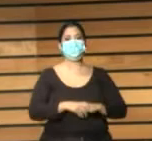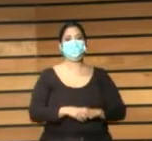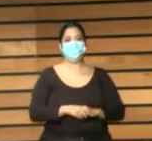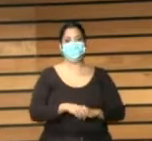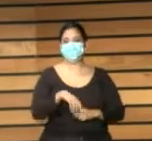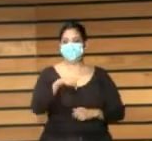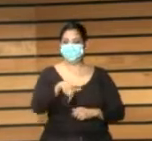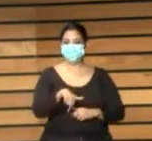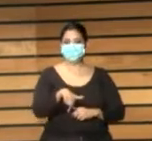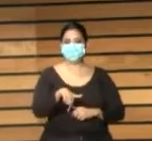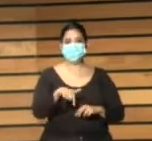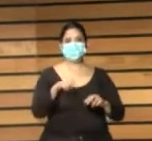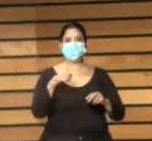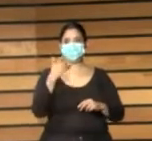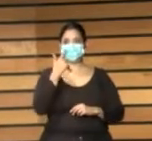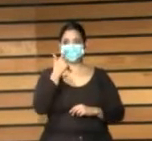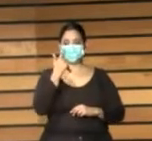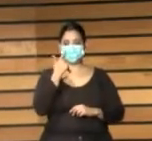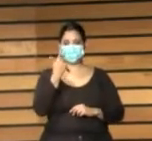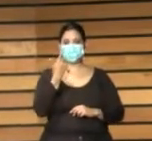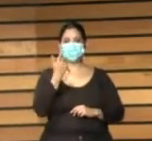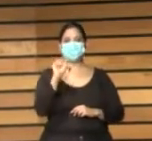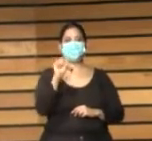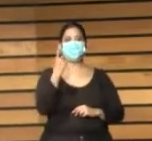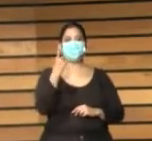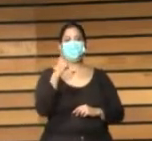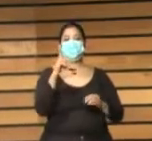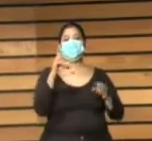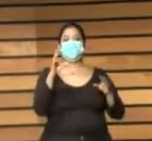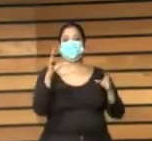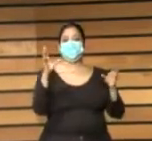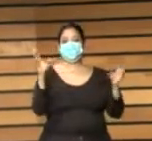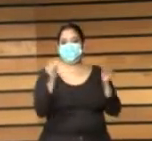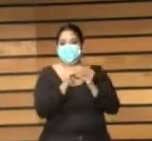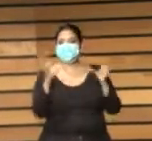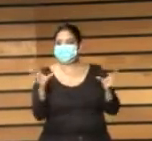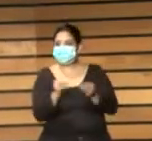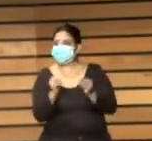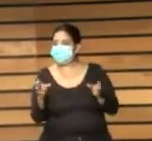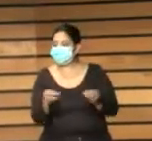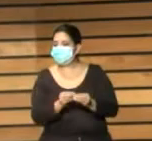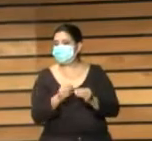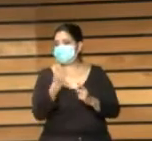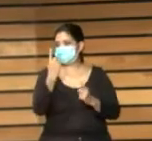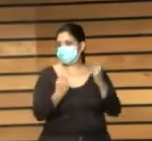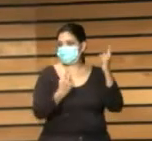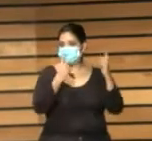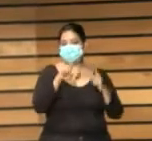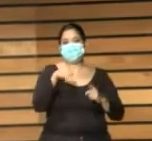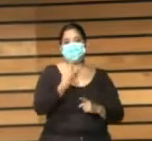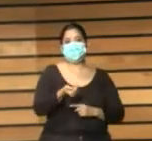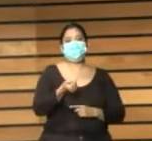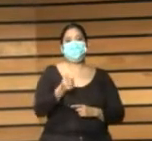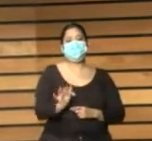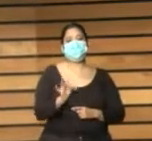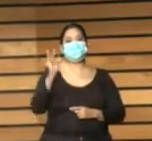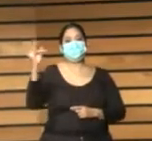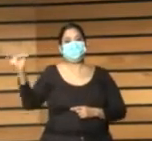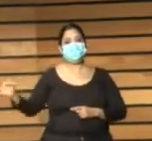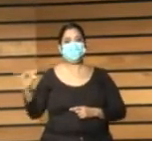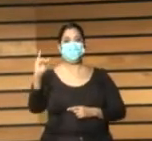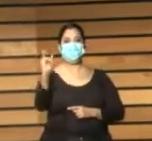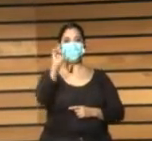Vamos a ver primero las conclusiones, después le daré la palabra a